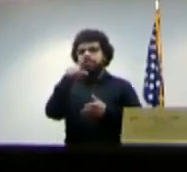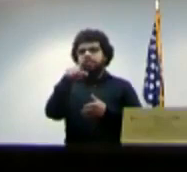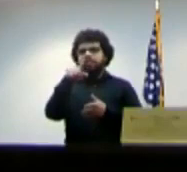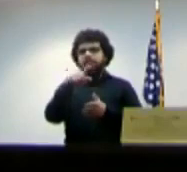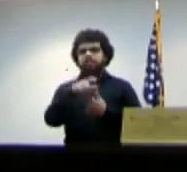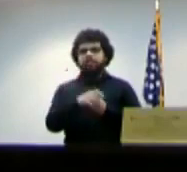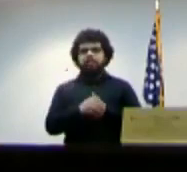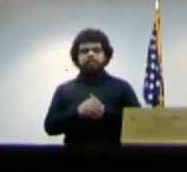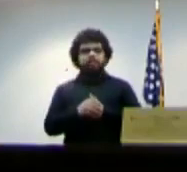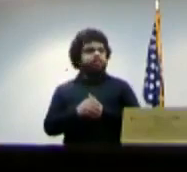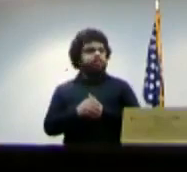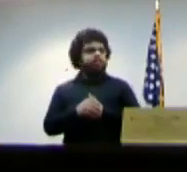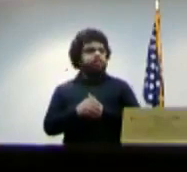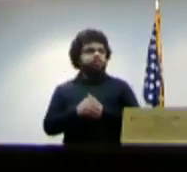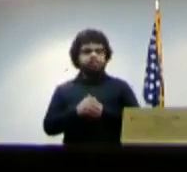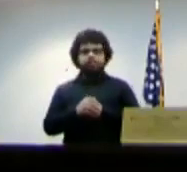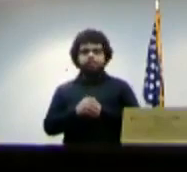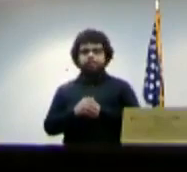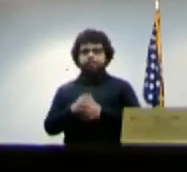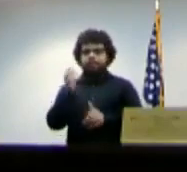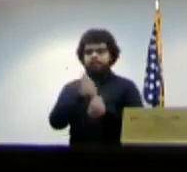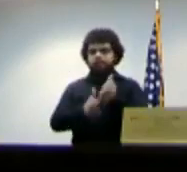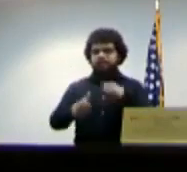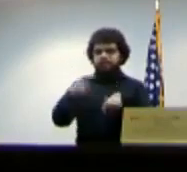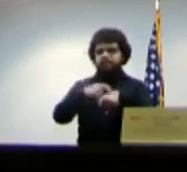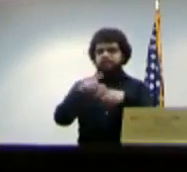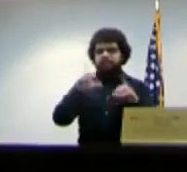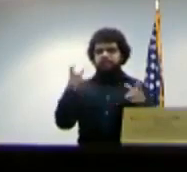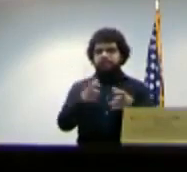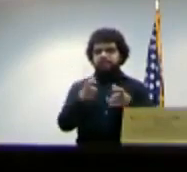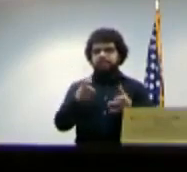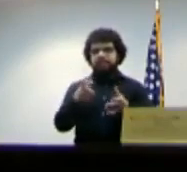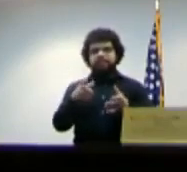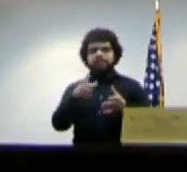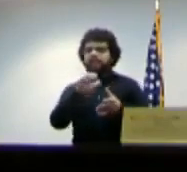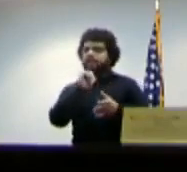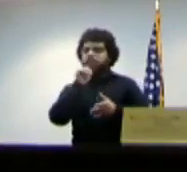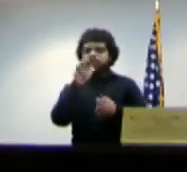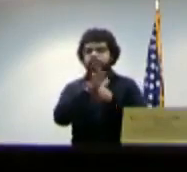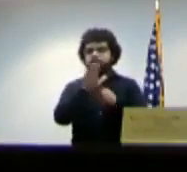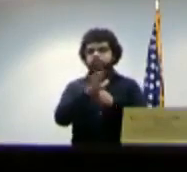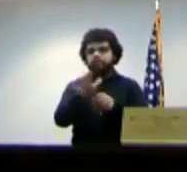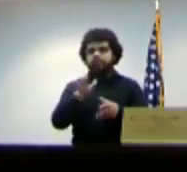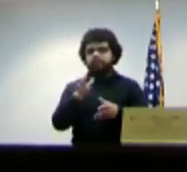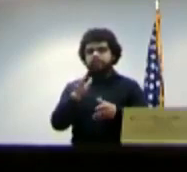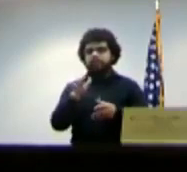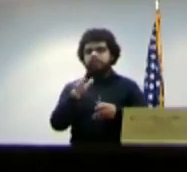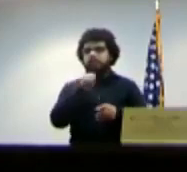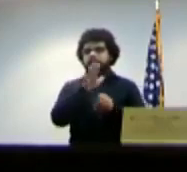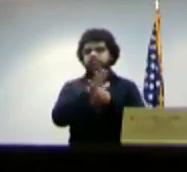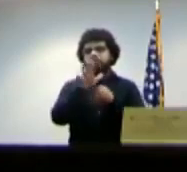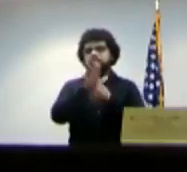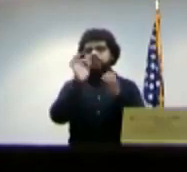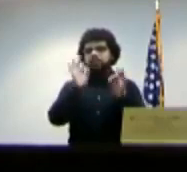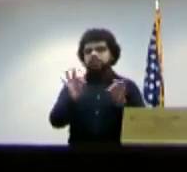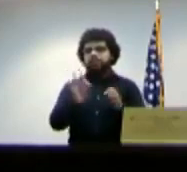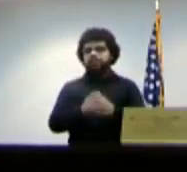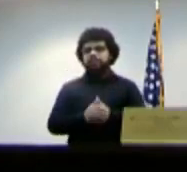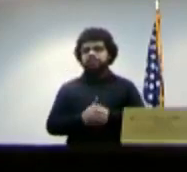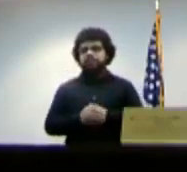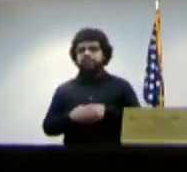¿verdad? Pero ¿quién quiera contestar cuáles son las unidades menos eficientes? Exacto. Ok.